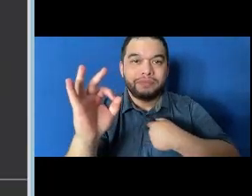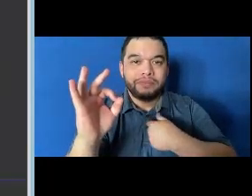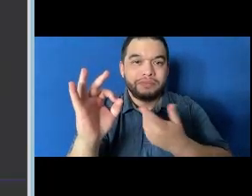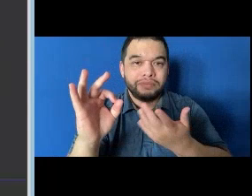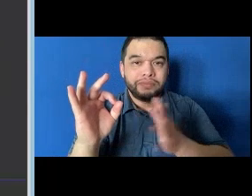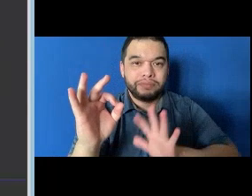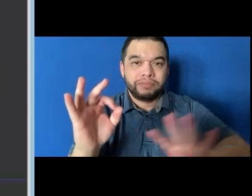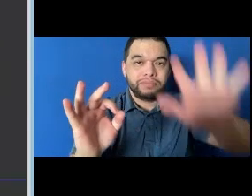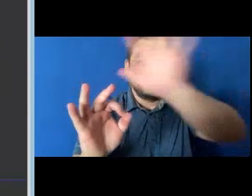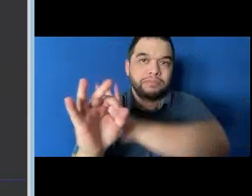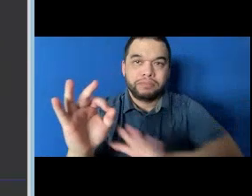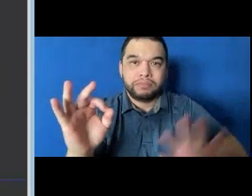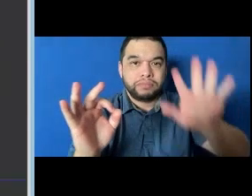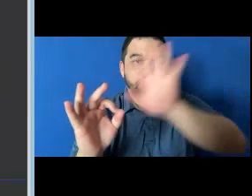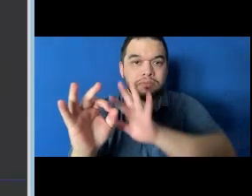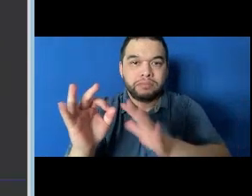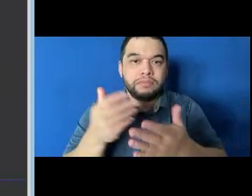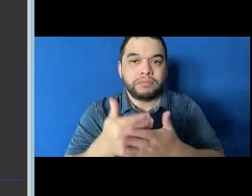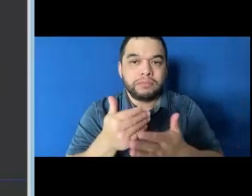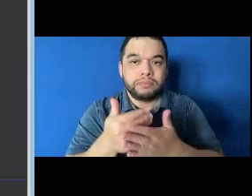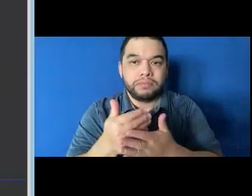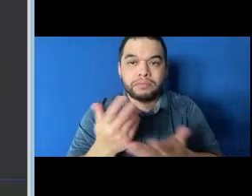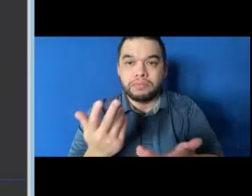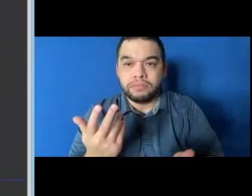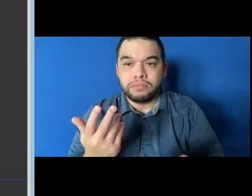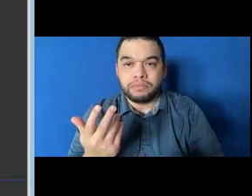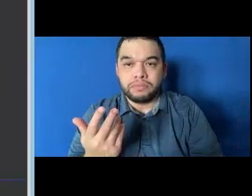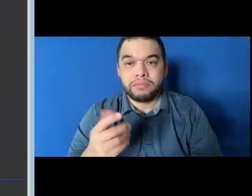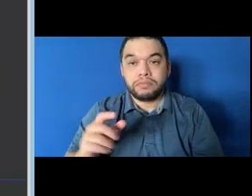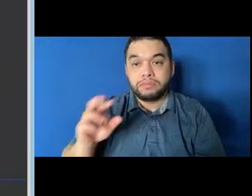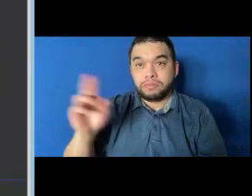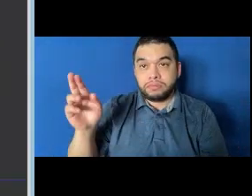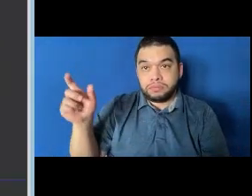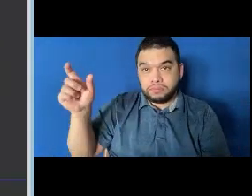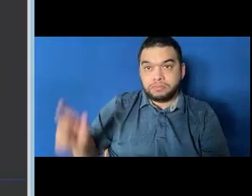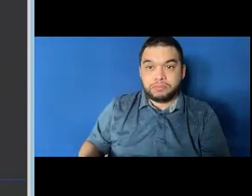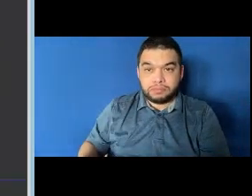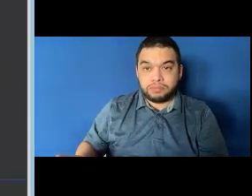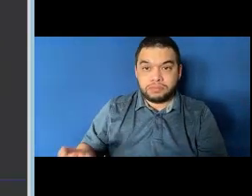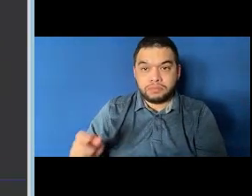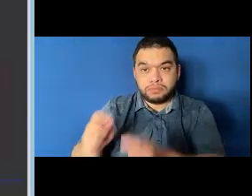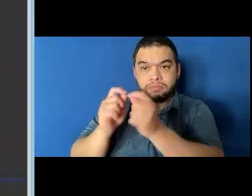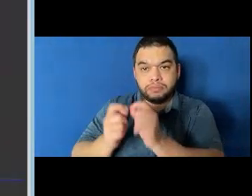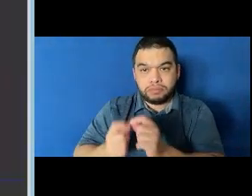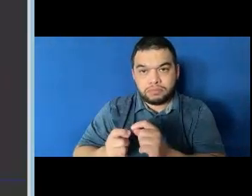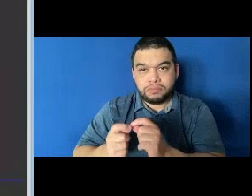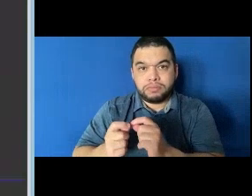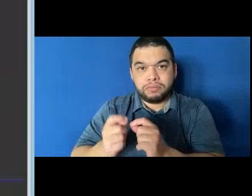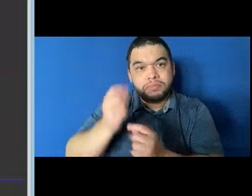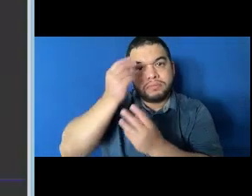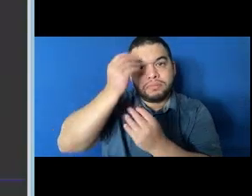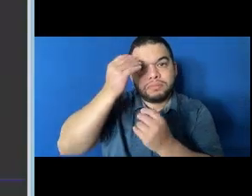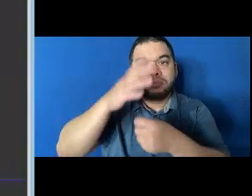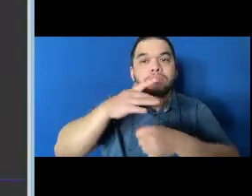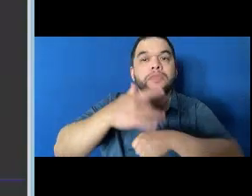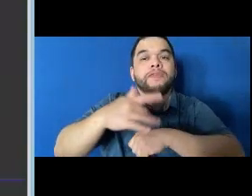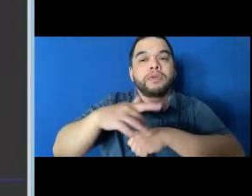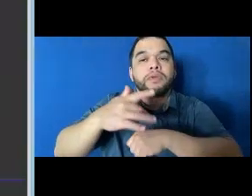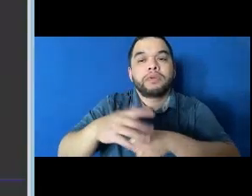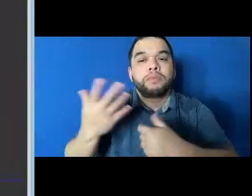pues And a la if you mano notice, derecha, que es donde on the están las right-hand alertas side, de largo y corto where plazo, we se va a have ajustar the a lo long que and la short pantalla, el mapa term está viendo.